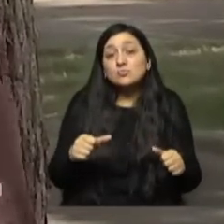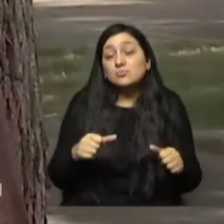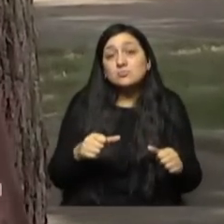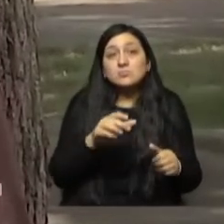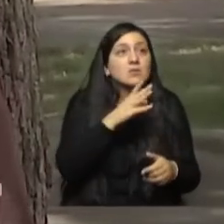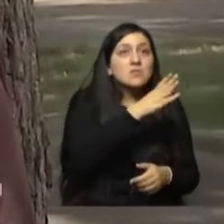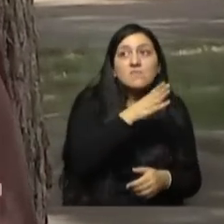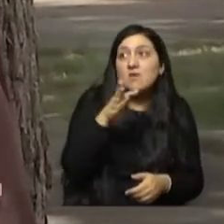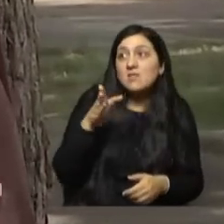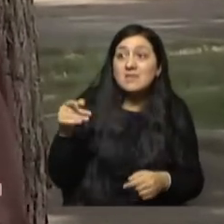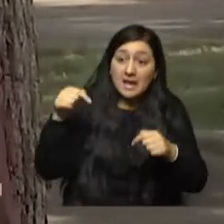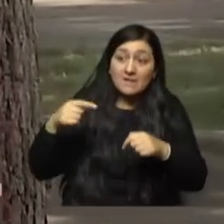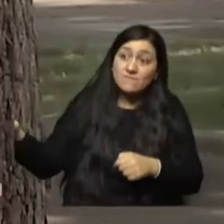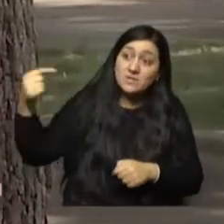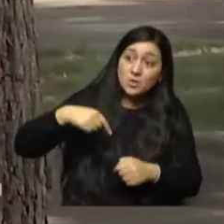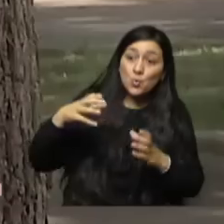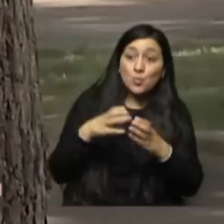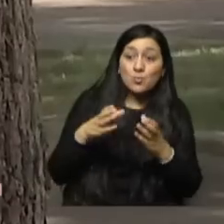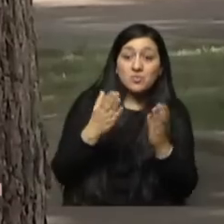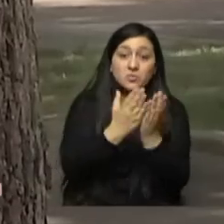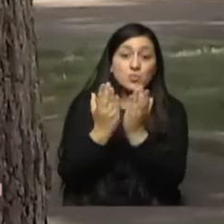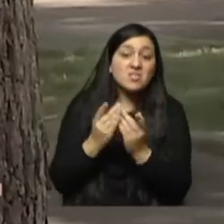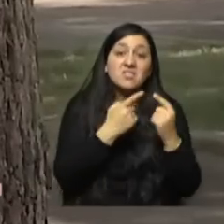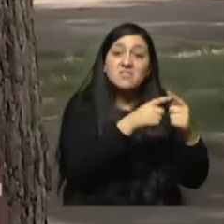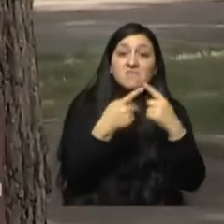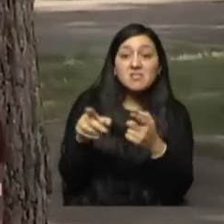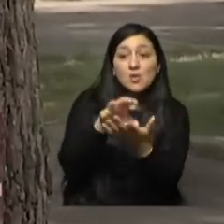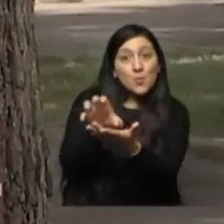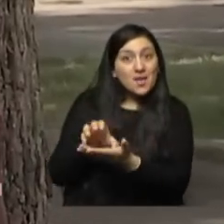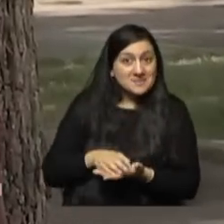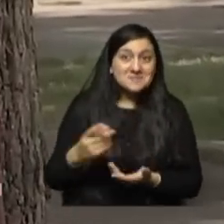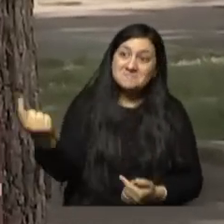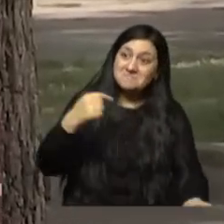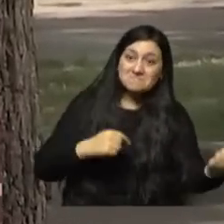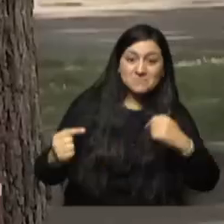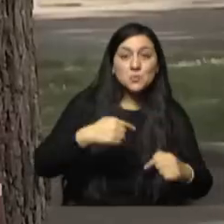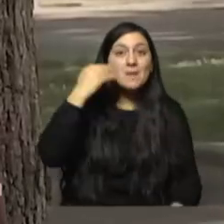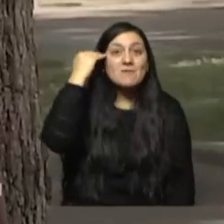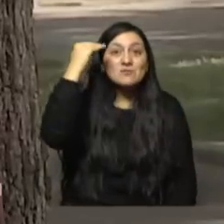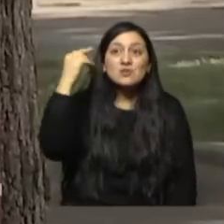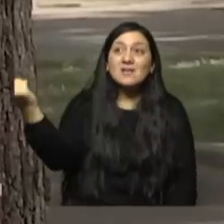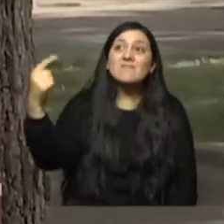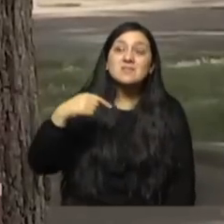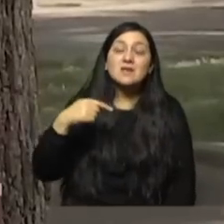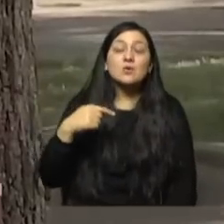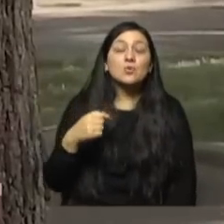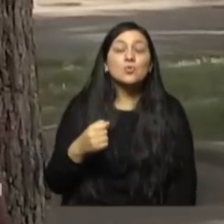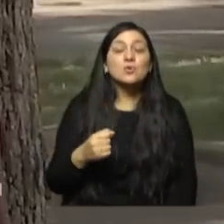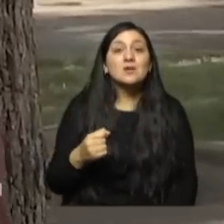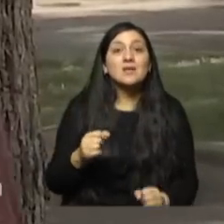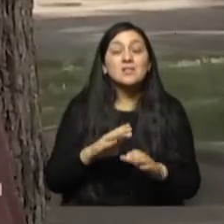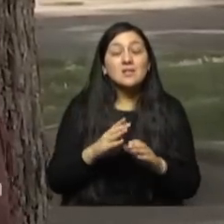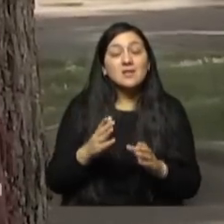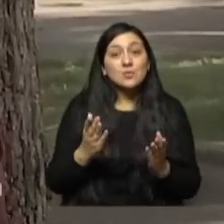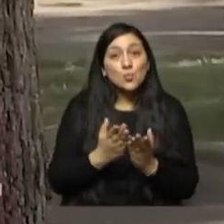todos lados, y acá vinieron grupos de estudiantes de diferentes lugares. Y justamente una profesora que venía con estudiantes de la escuela técnica,